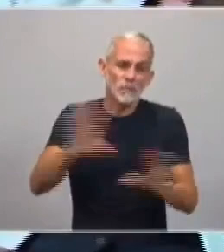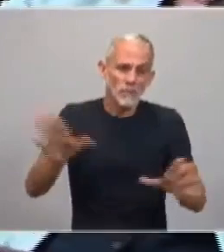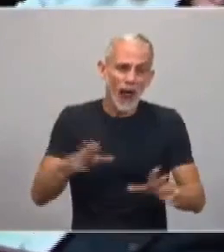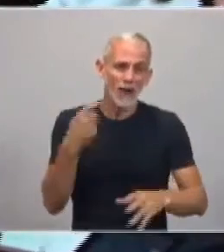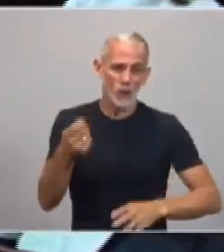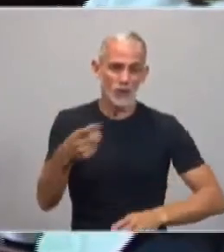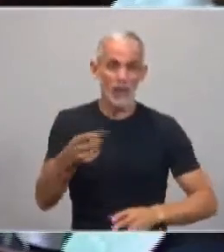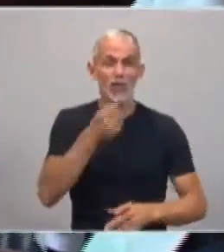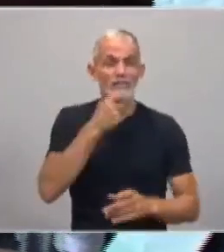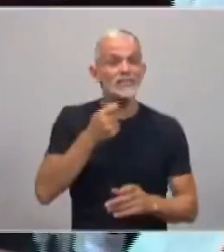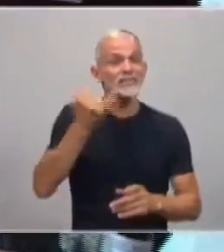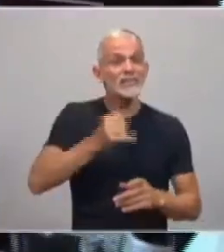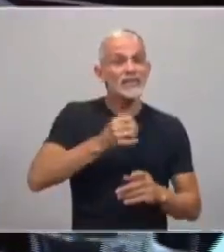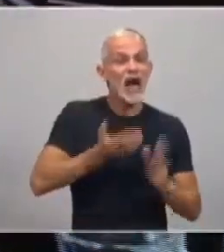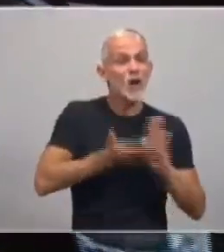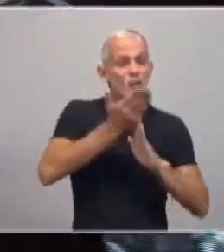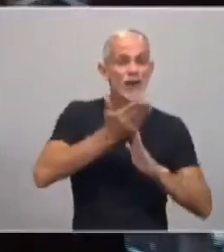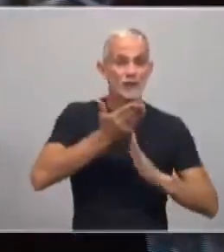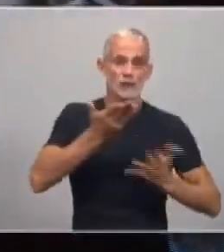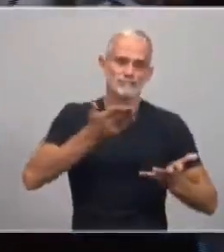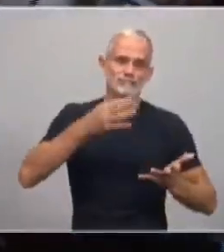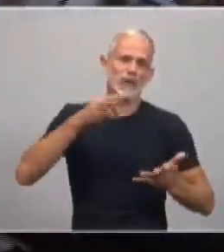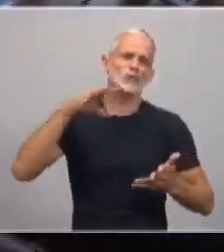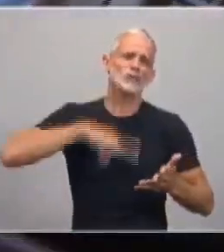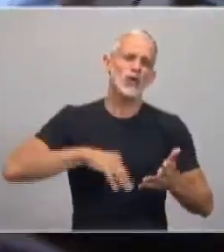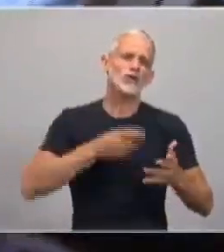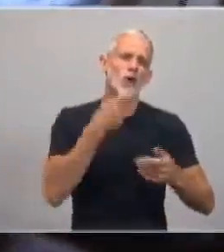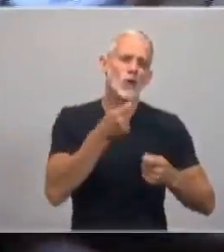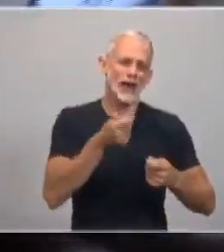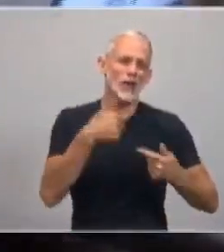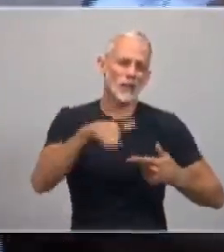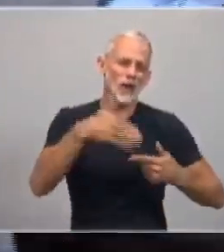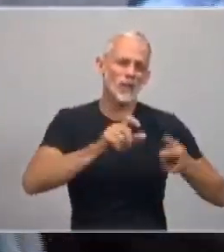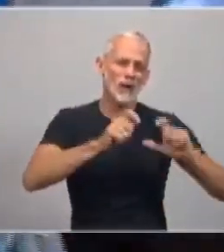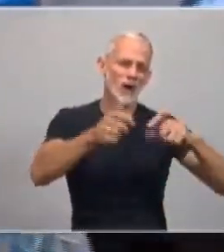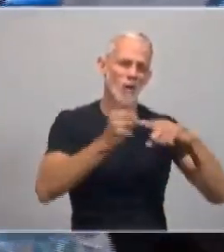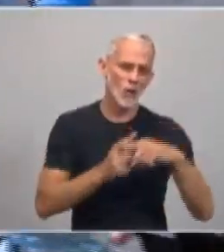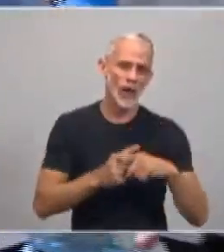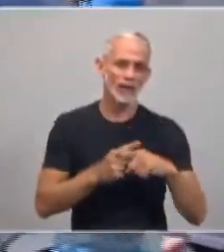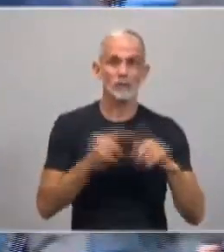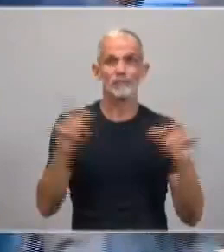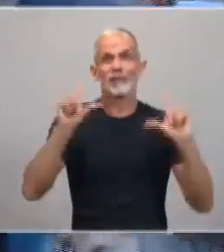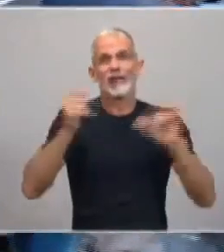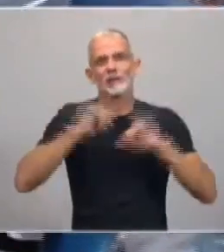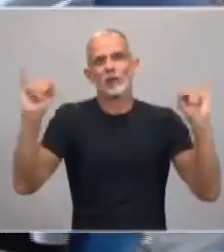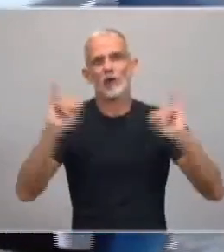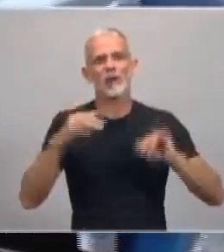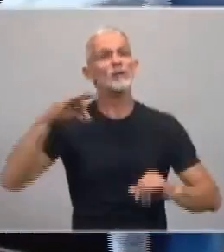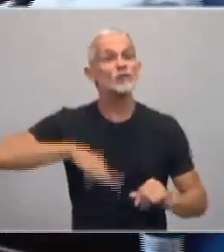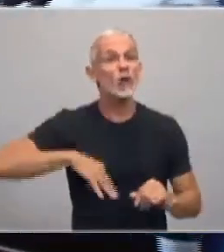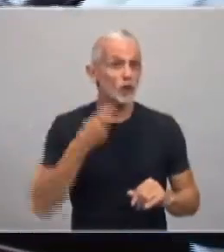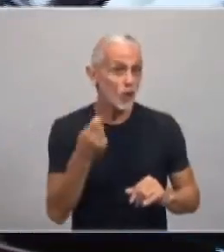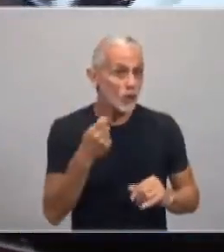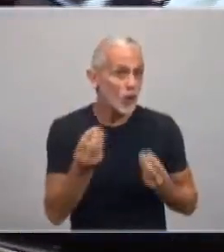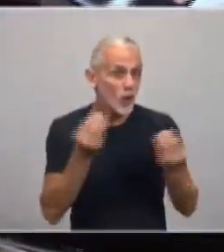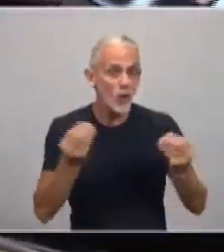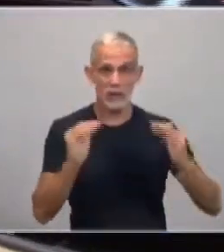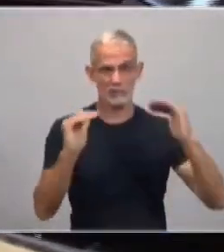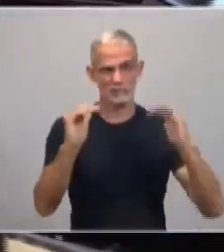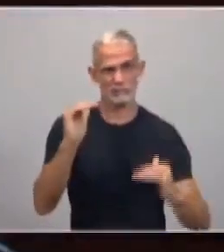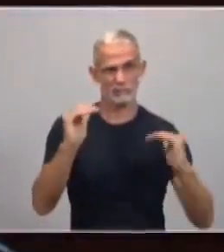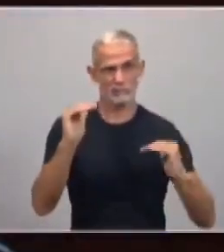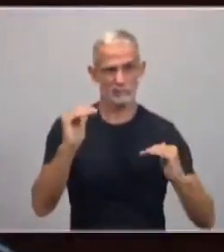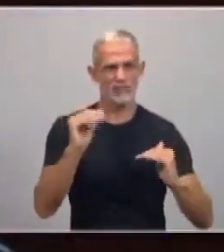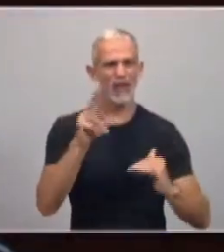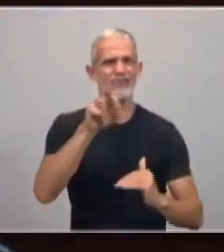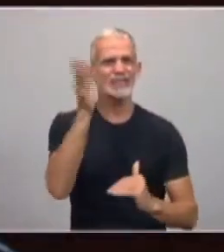aplicarse los aumentos anunciados por el gobierno, por lo menos en los medios, los haberes van a terminar de caer en marzo